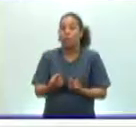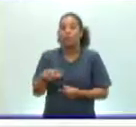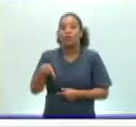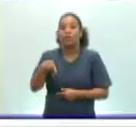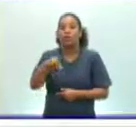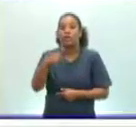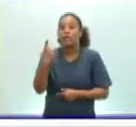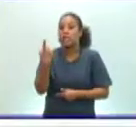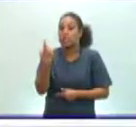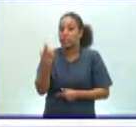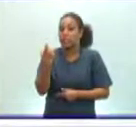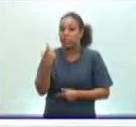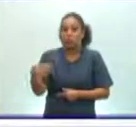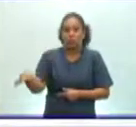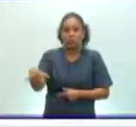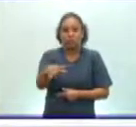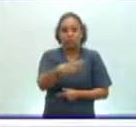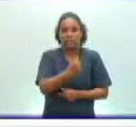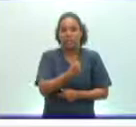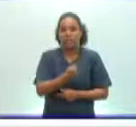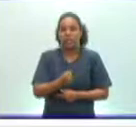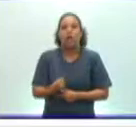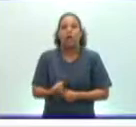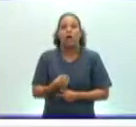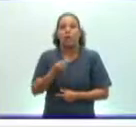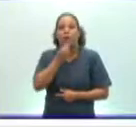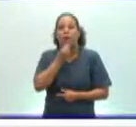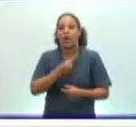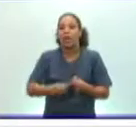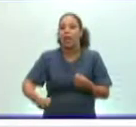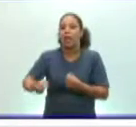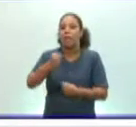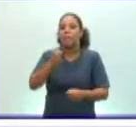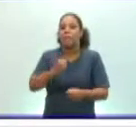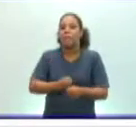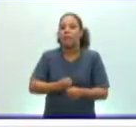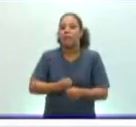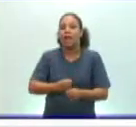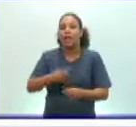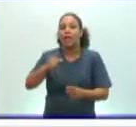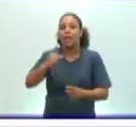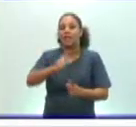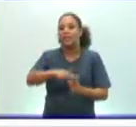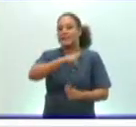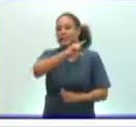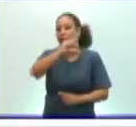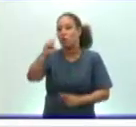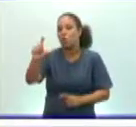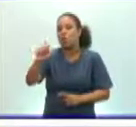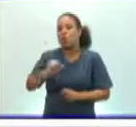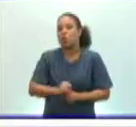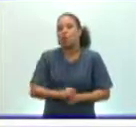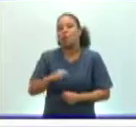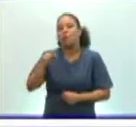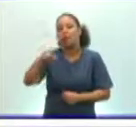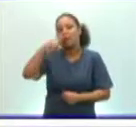condiciones necesarias y suficientes para aplicar el teorema de las transversales, ahí se